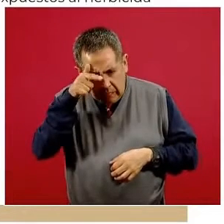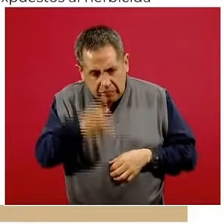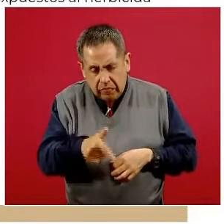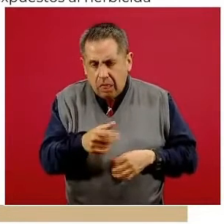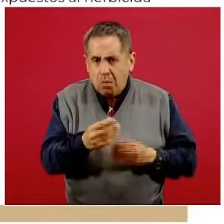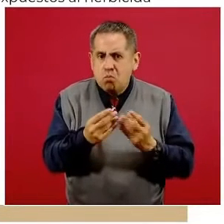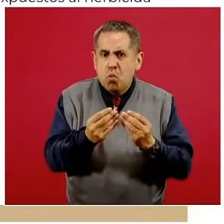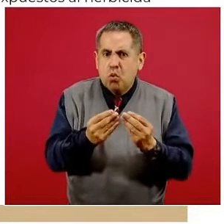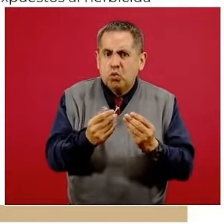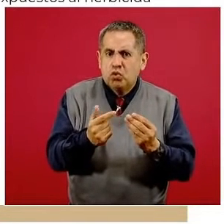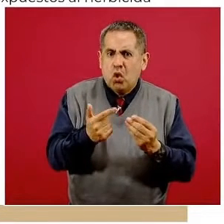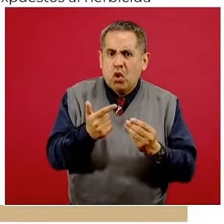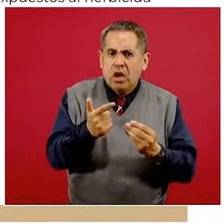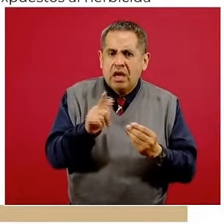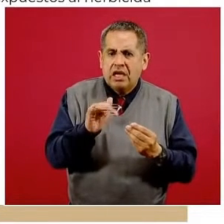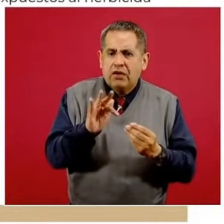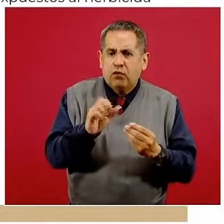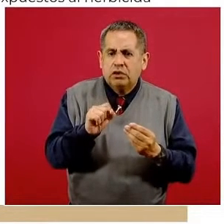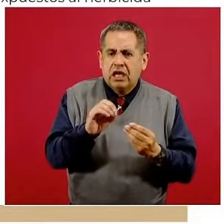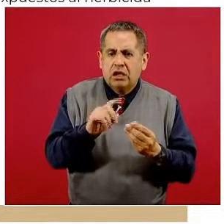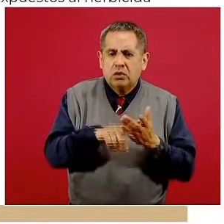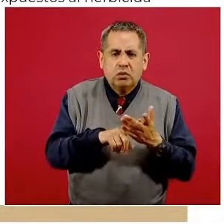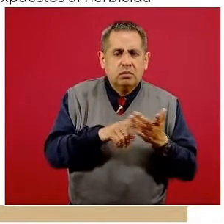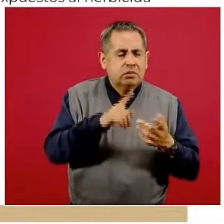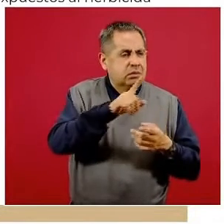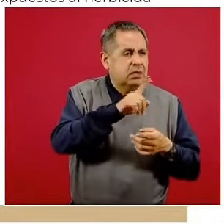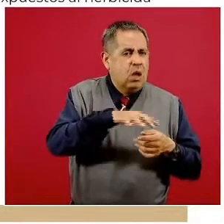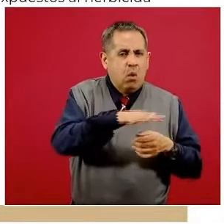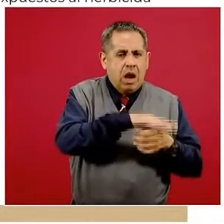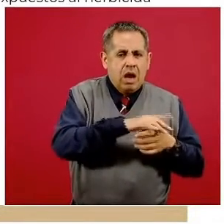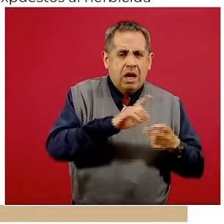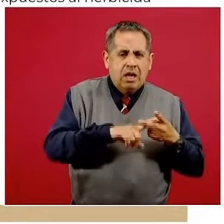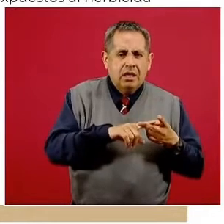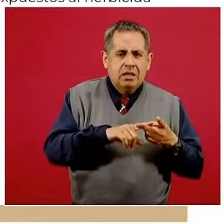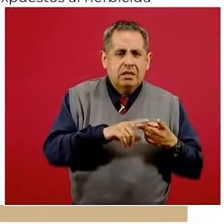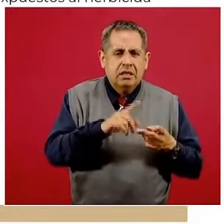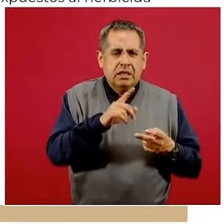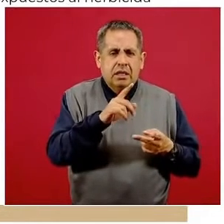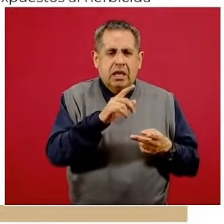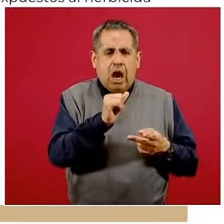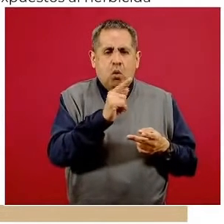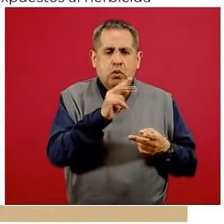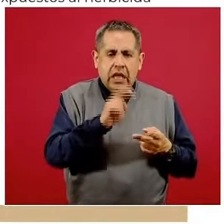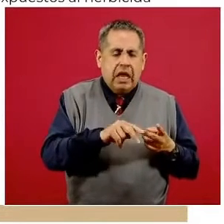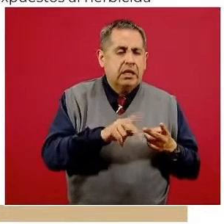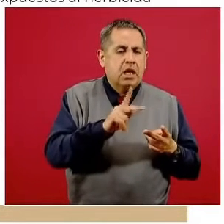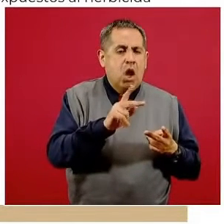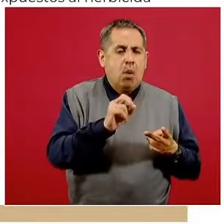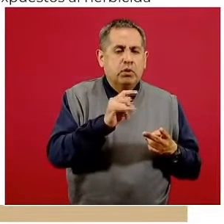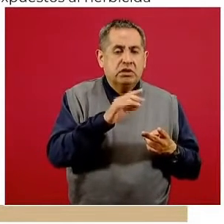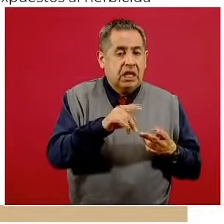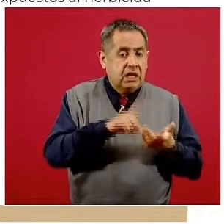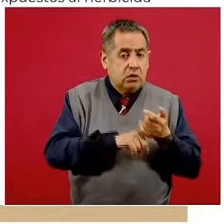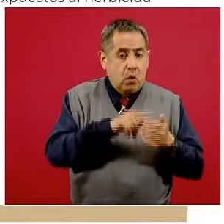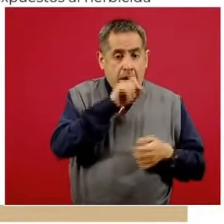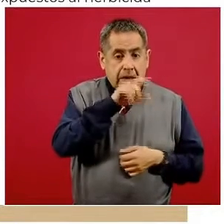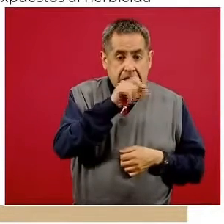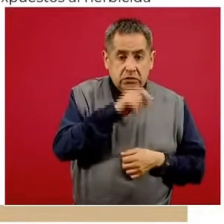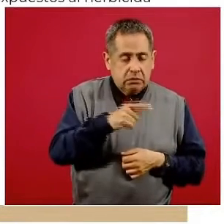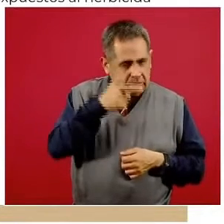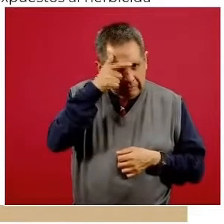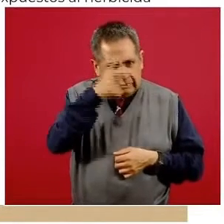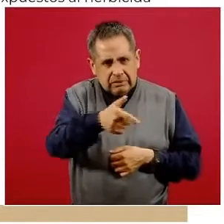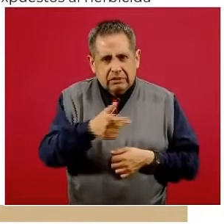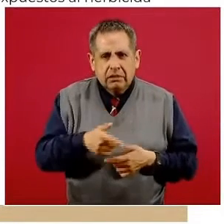muy altas en esta zona de Aguacaliente y Ahuacapán, en Autlán y Poncitlán, en Jalisco. También hay